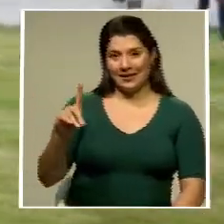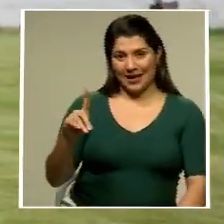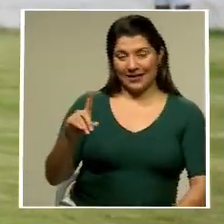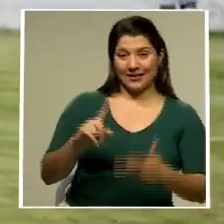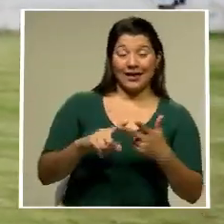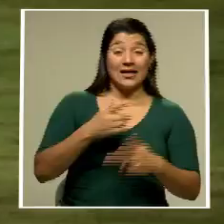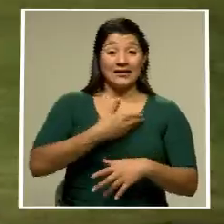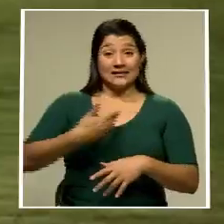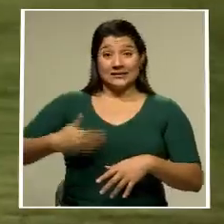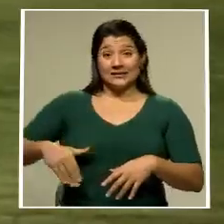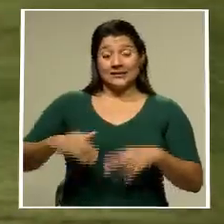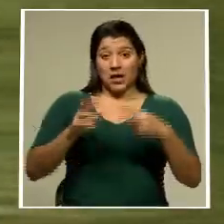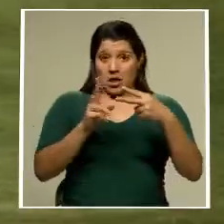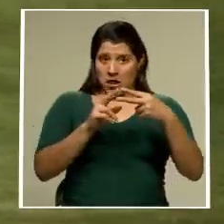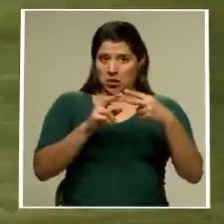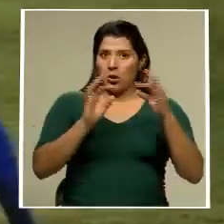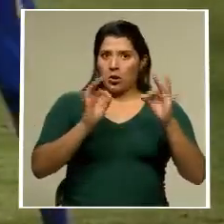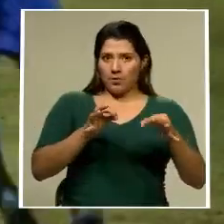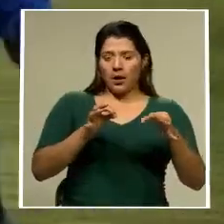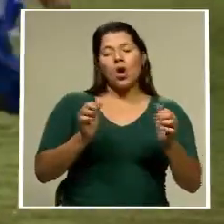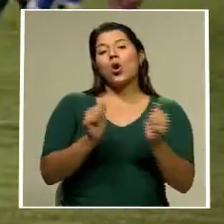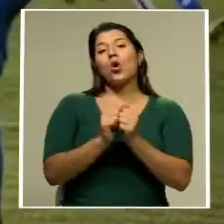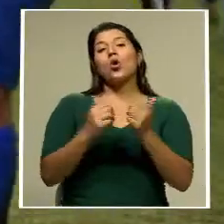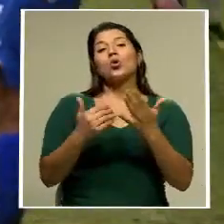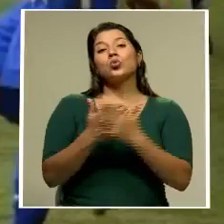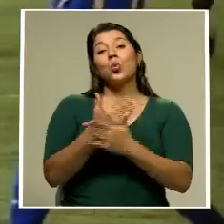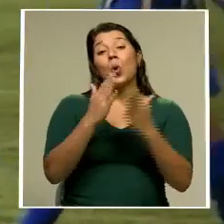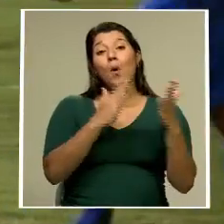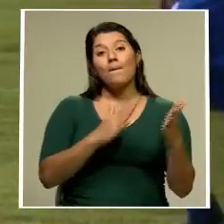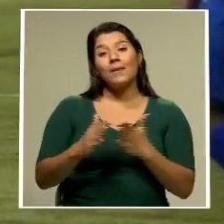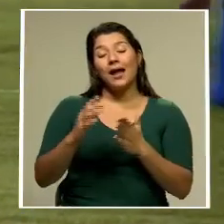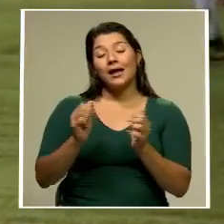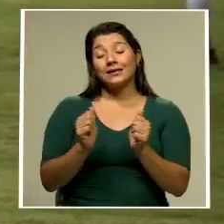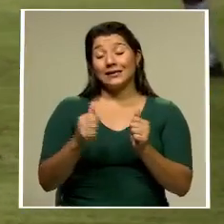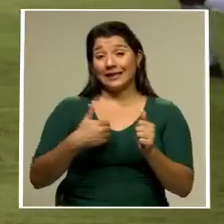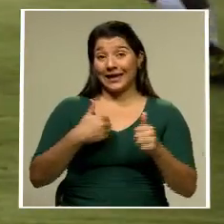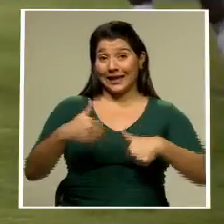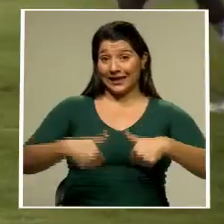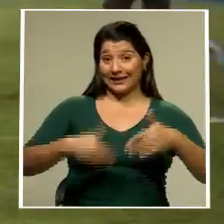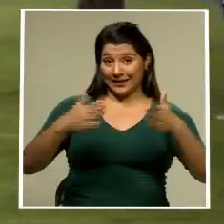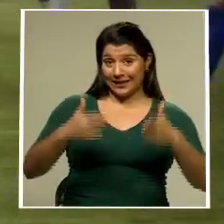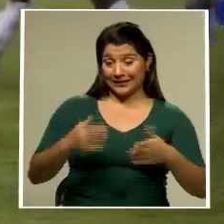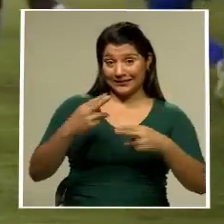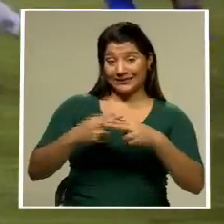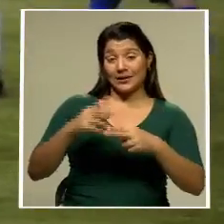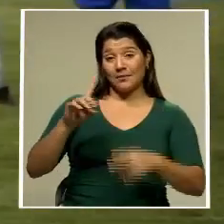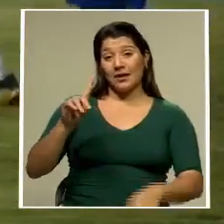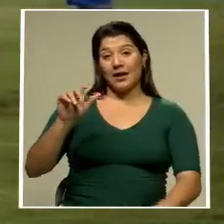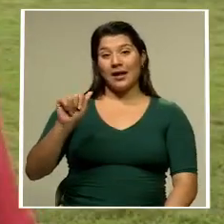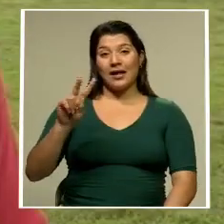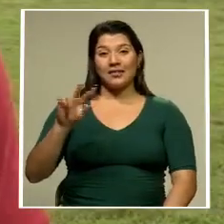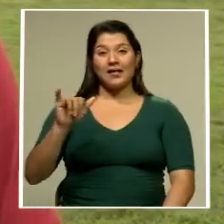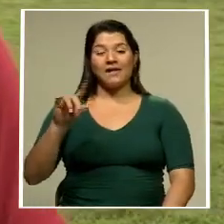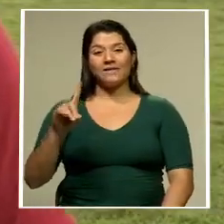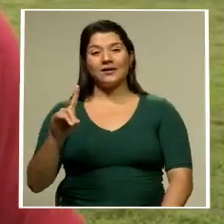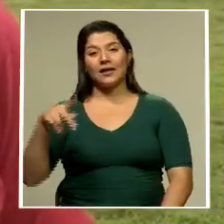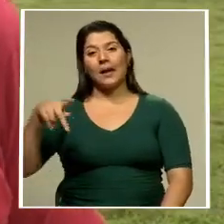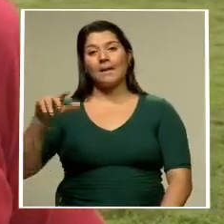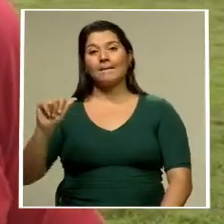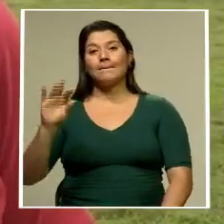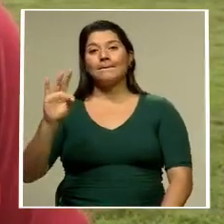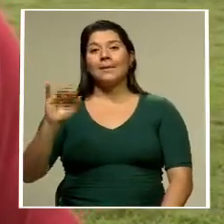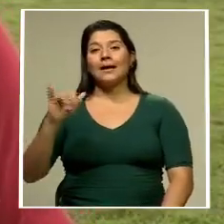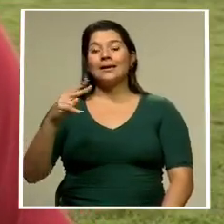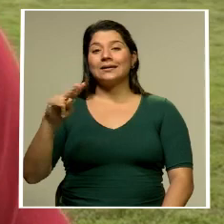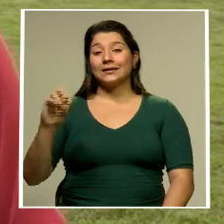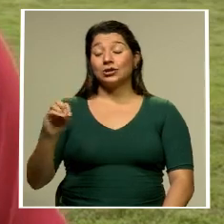2 primeros retos bajo la nueva etapa del estratega azteca David Patiño. Ocuparemos el tiempo para trabajar táctica y para recuperar